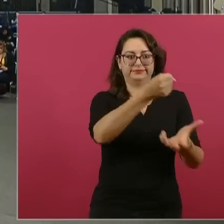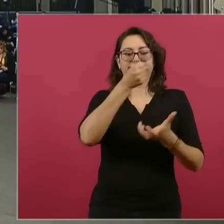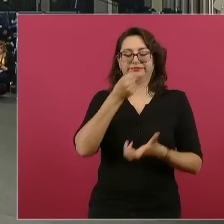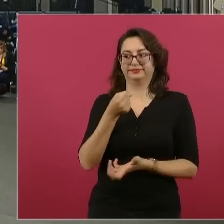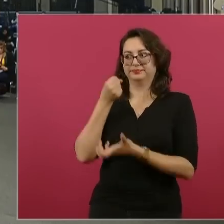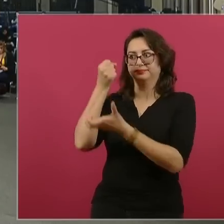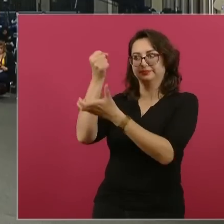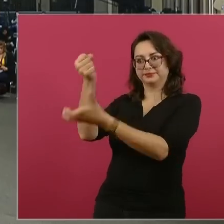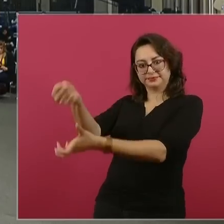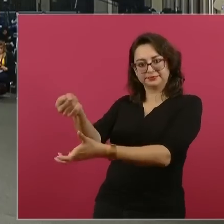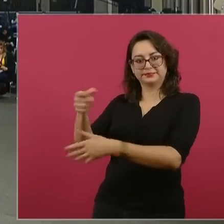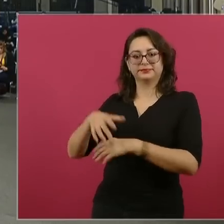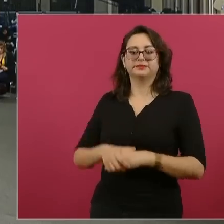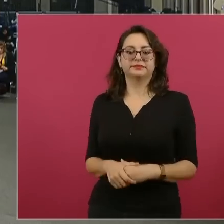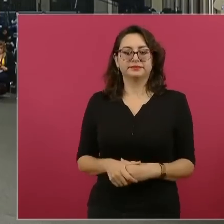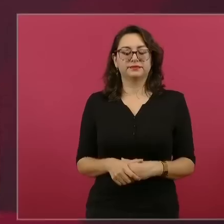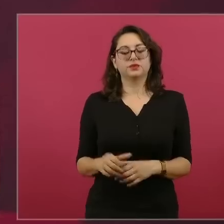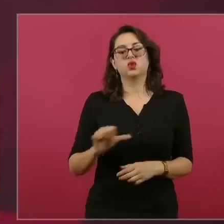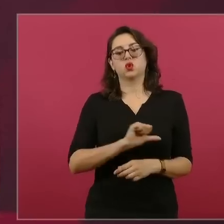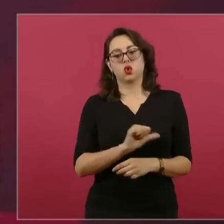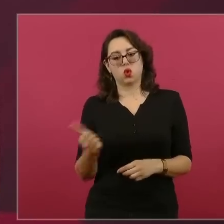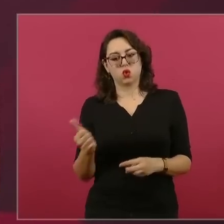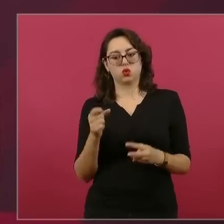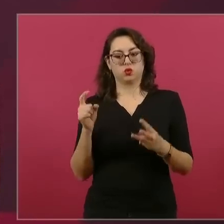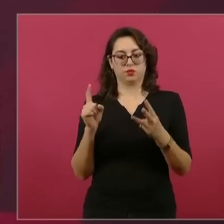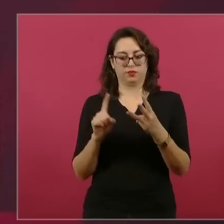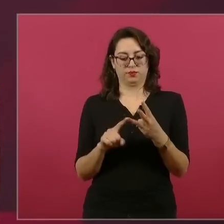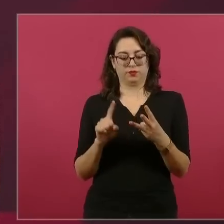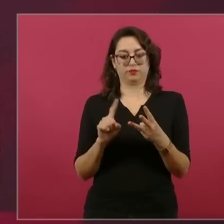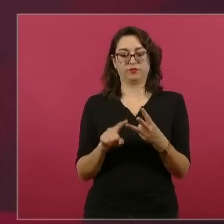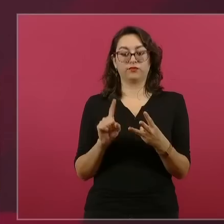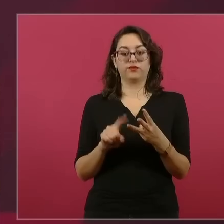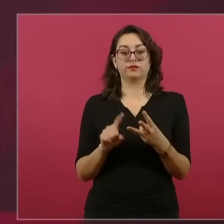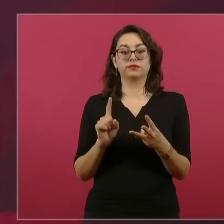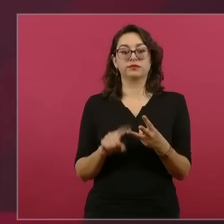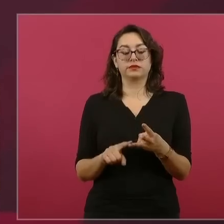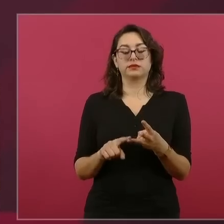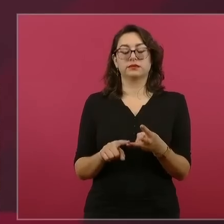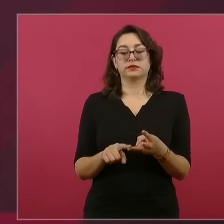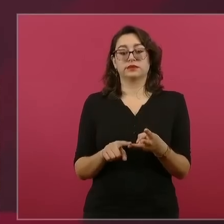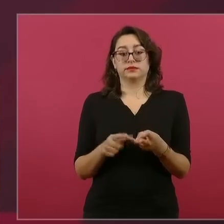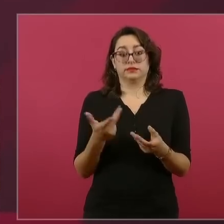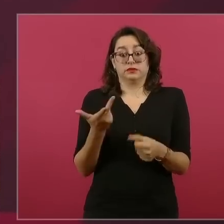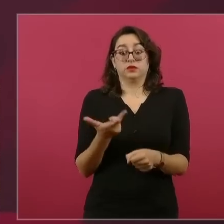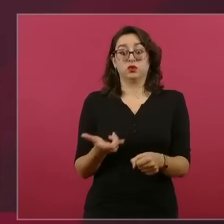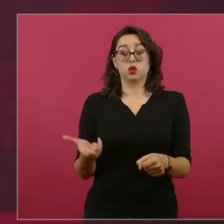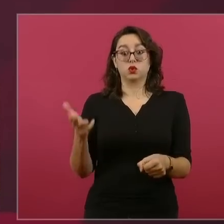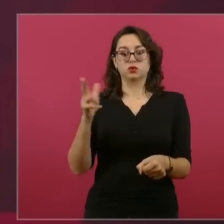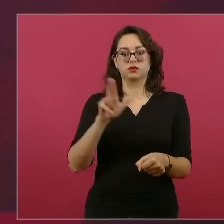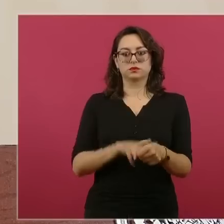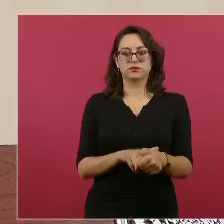Y lo otro que estamos haciendo también es, a ver, en el caso de los hospitales, ¿qué es lo que les